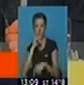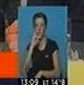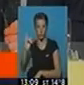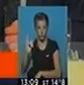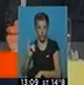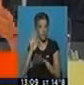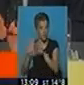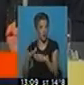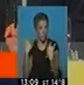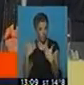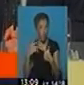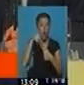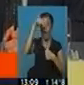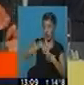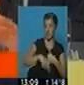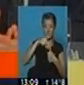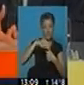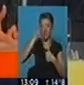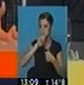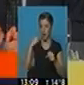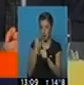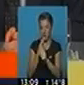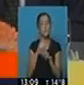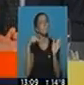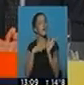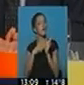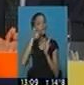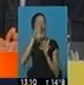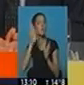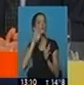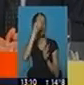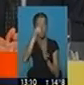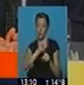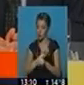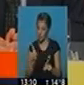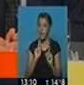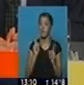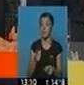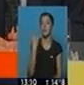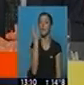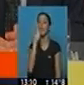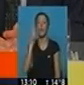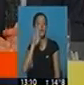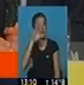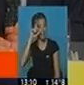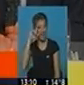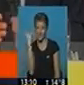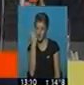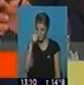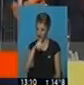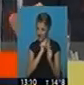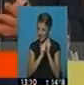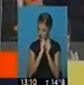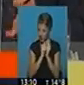no consigue contrarrestarla, pero no solo de Estados Unidos, porque agresión externa en Venezuela también hay que hablar de Álvaro Uribe, sí, de Colombia